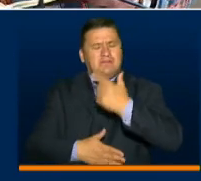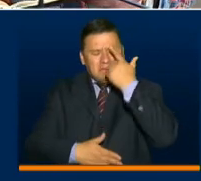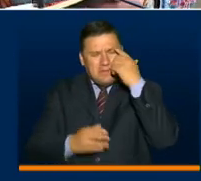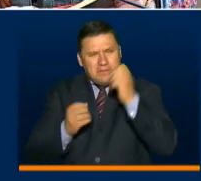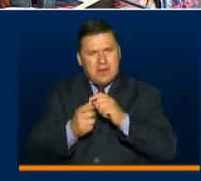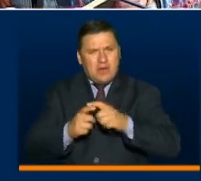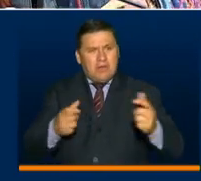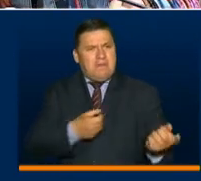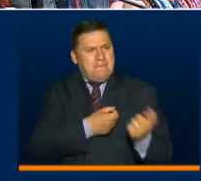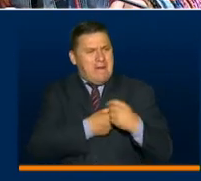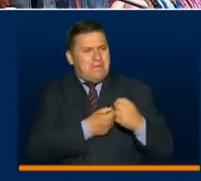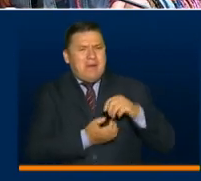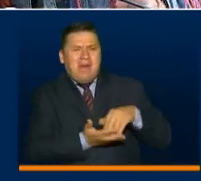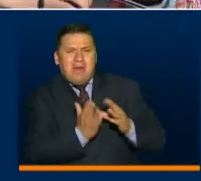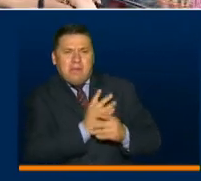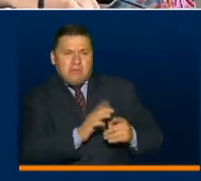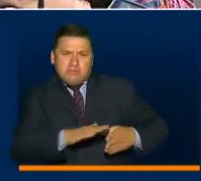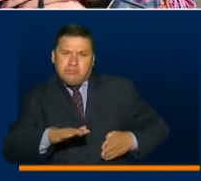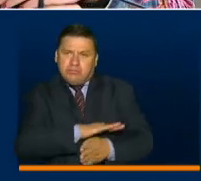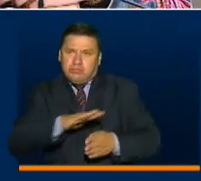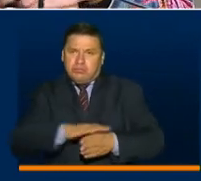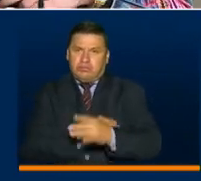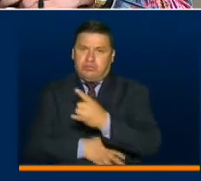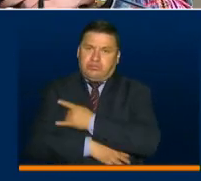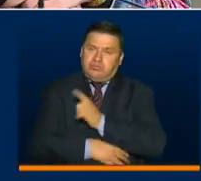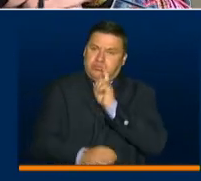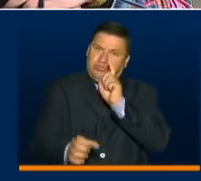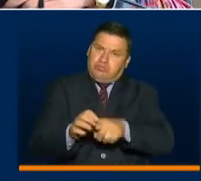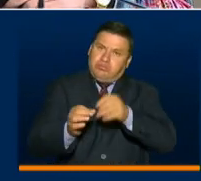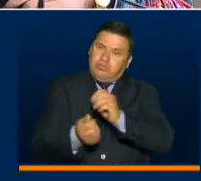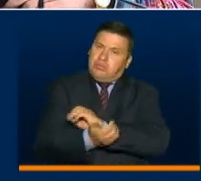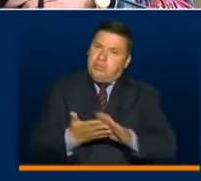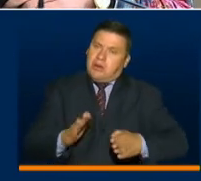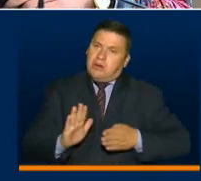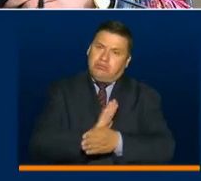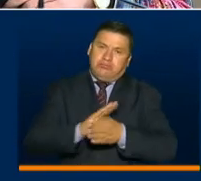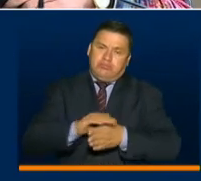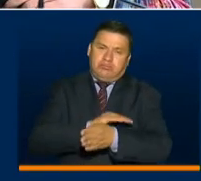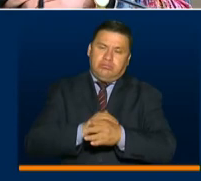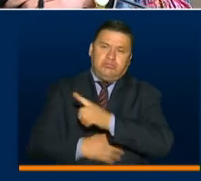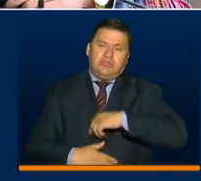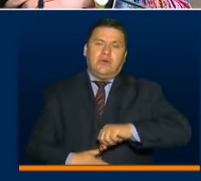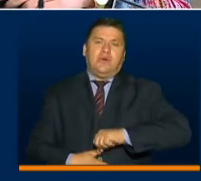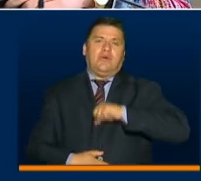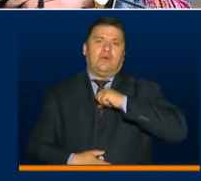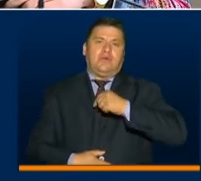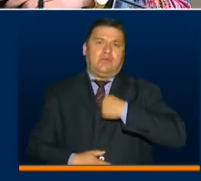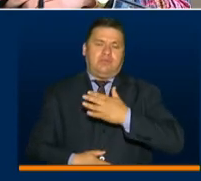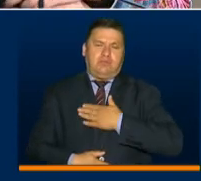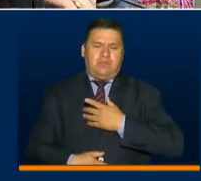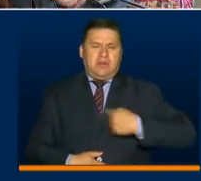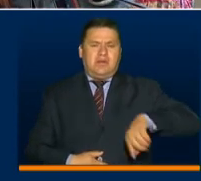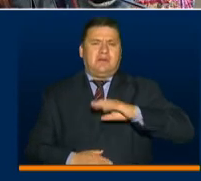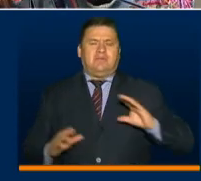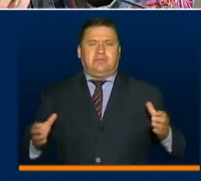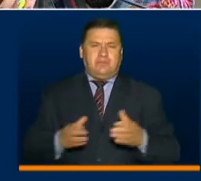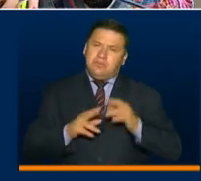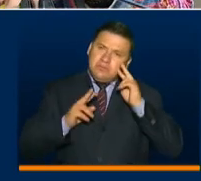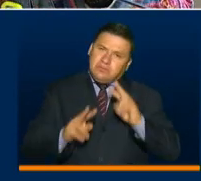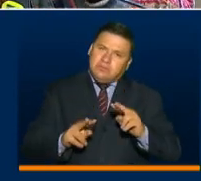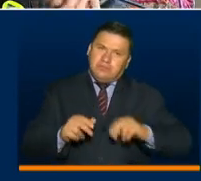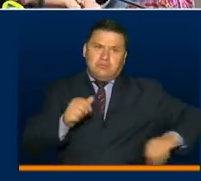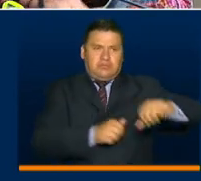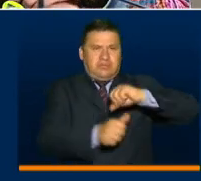tener población más vulnerable con acceso a la educación superior de manera gratuita, nos llenan de orgullo. Y nos llena de orgullo también ver que en